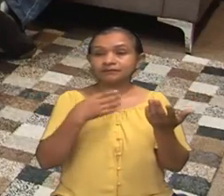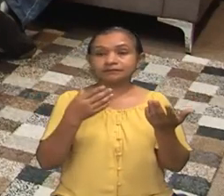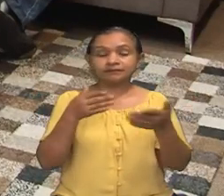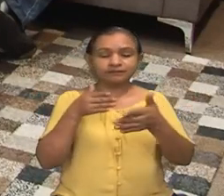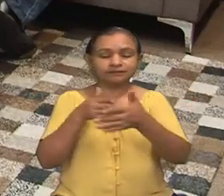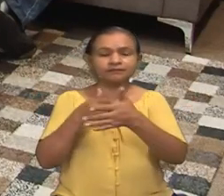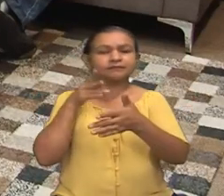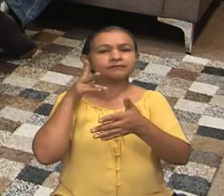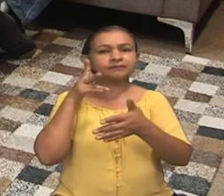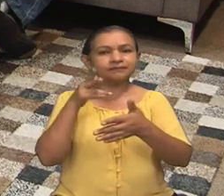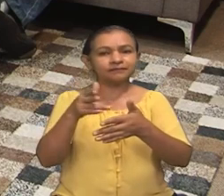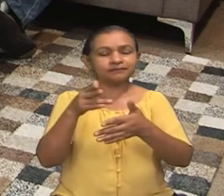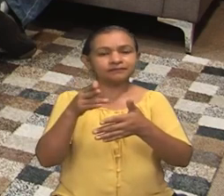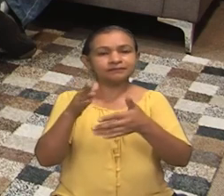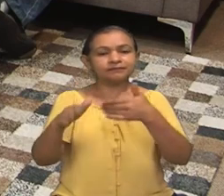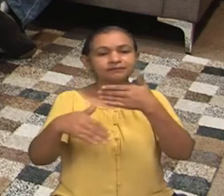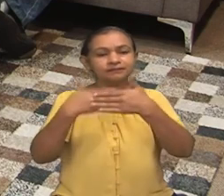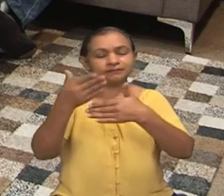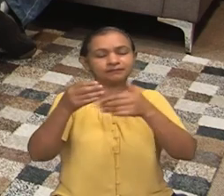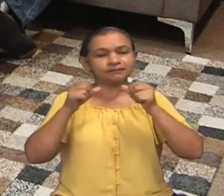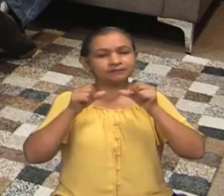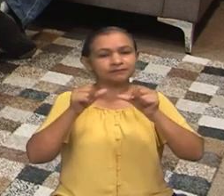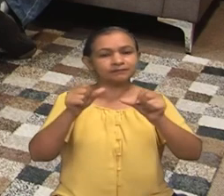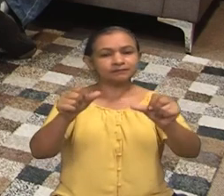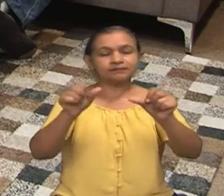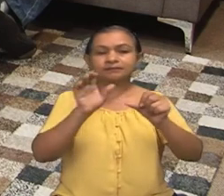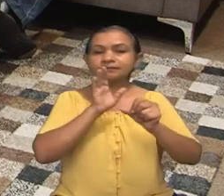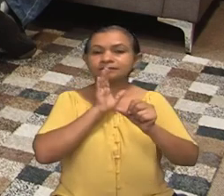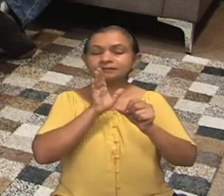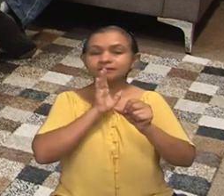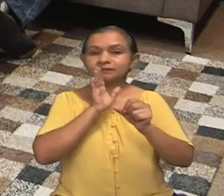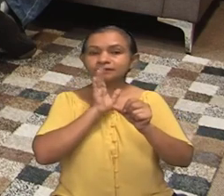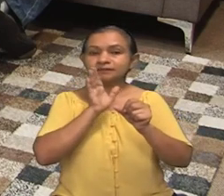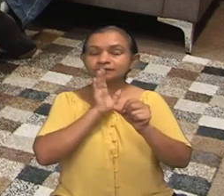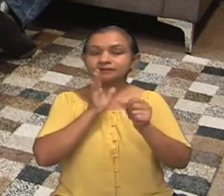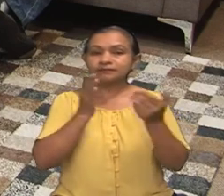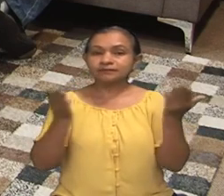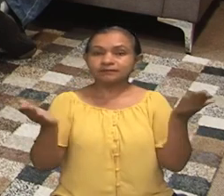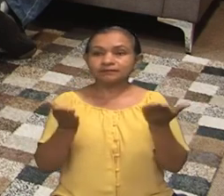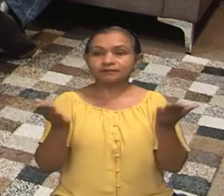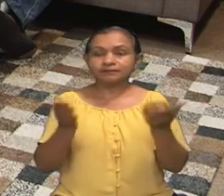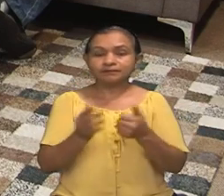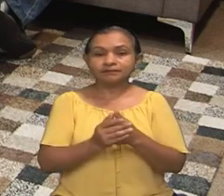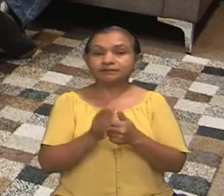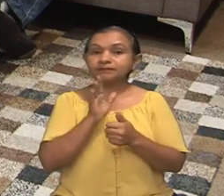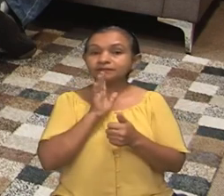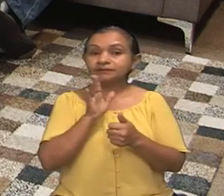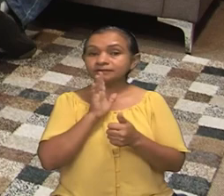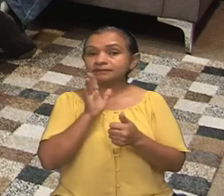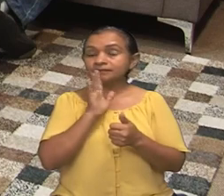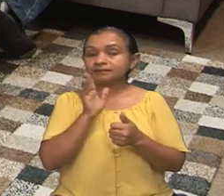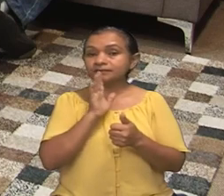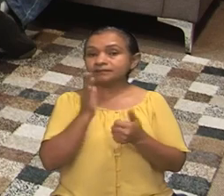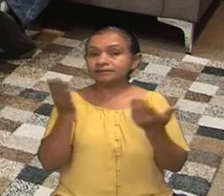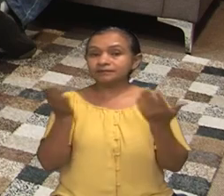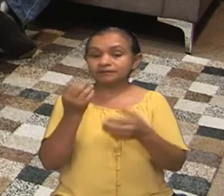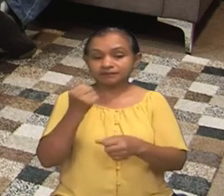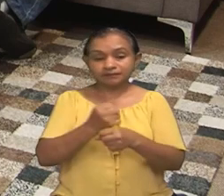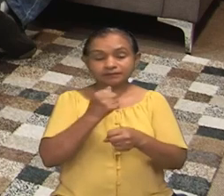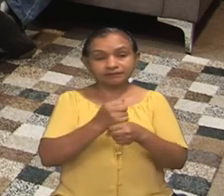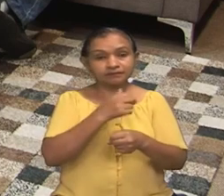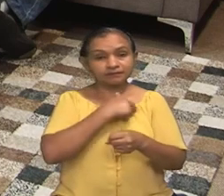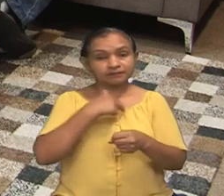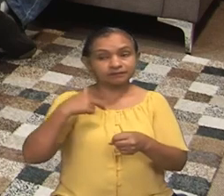una breve pausa, pero al volver quisiera que continuáramos hablando porque hay que hablar un poquito también de los trabajos que se